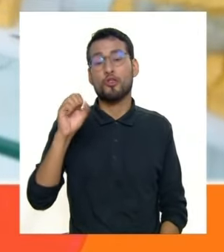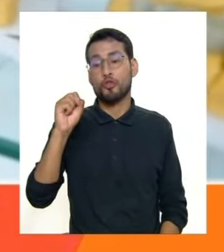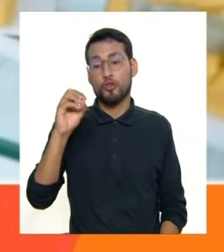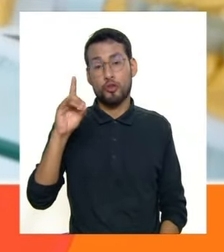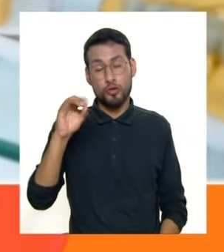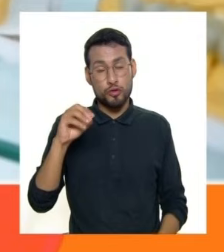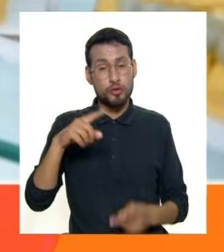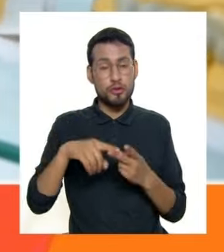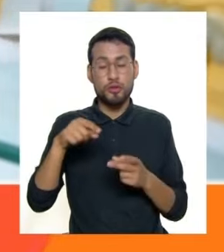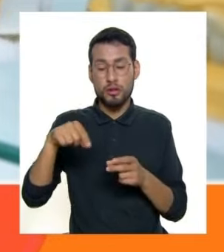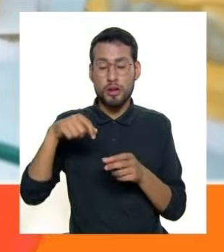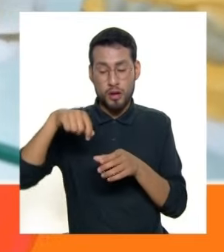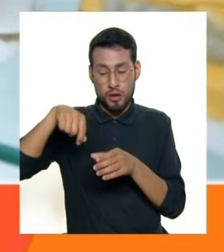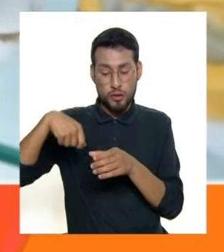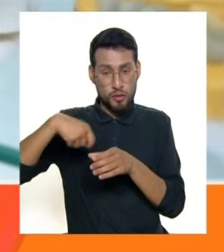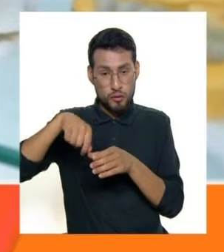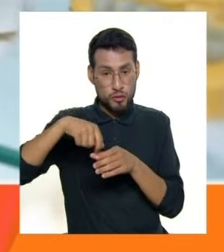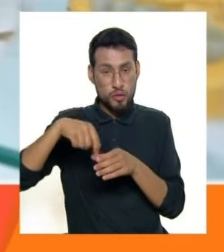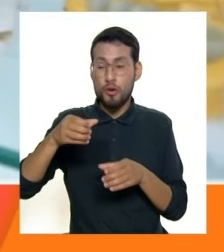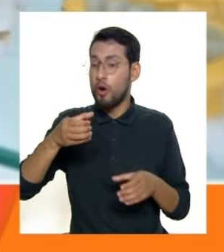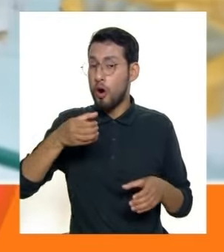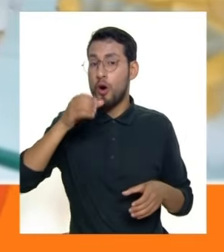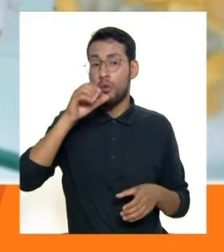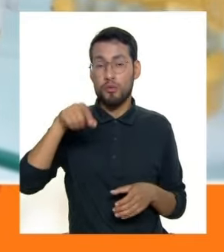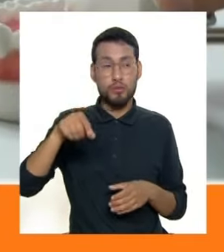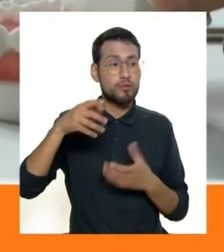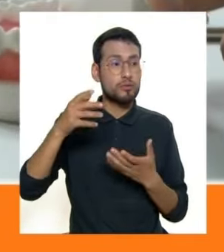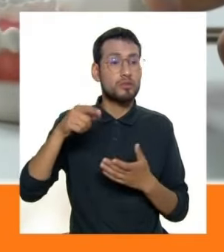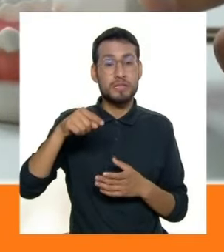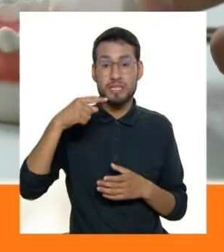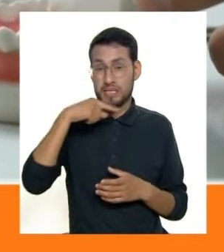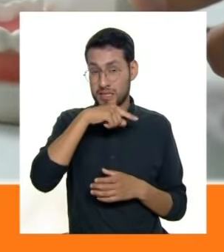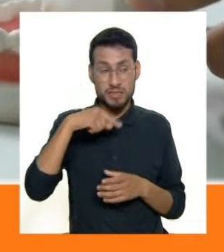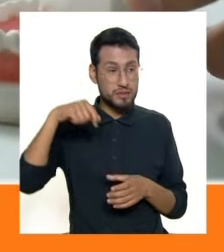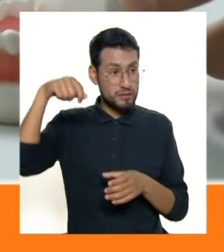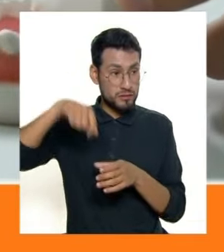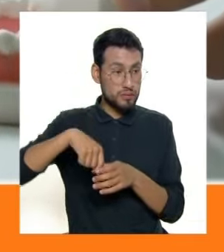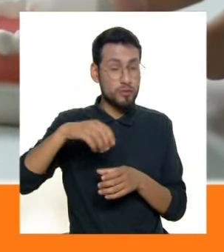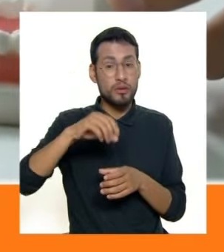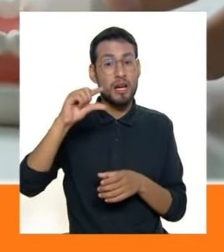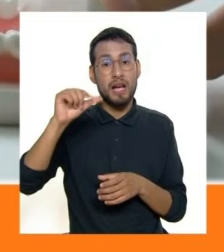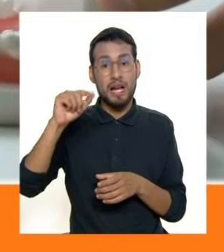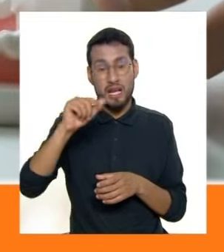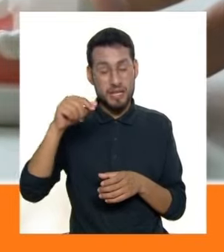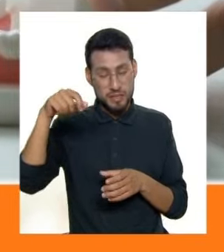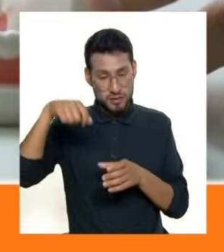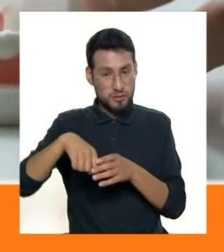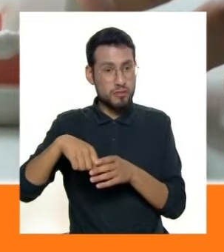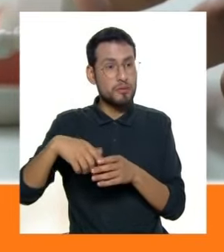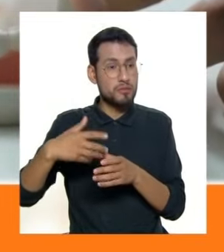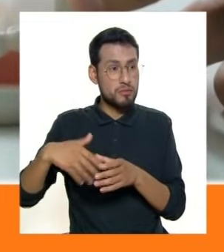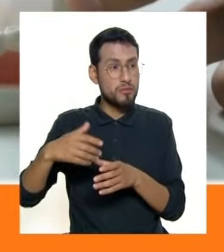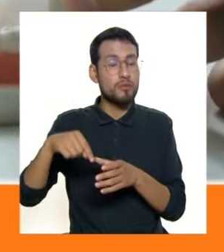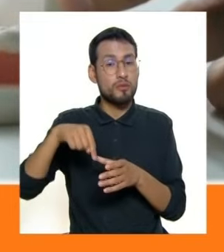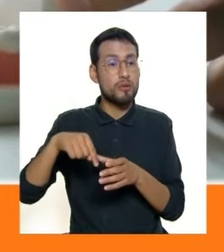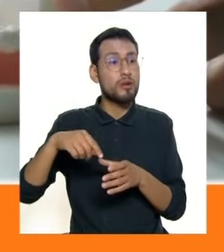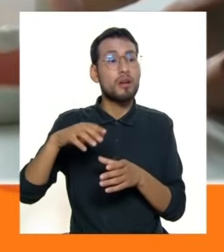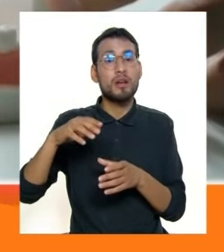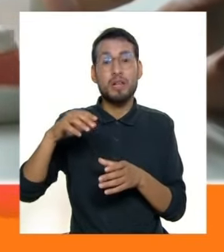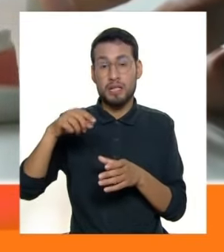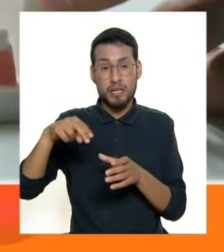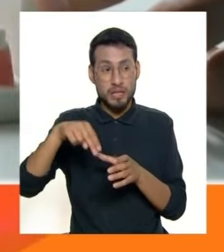una cucharadita de bicarbonato de sodio, agüita, dejar remojando el cepillo o un pedazo de gasa, ¿no? Y de